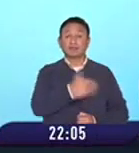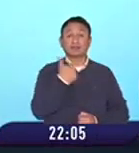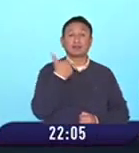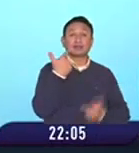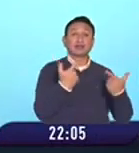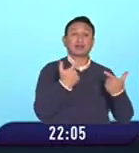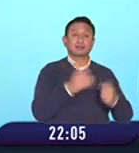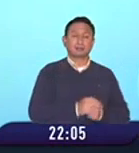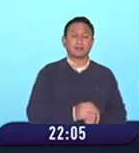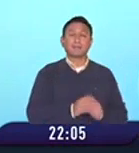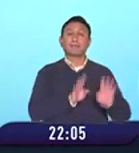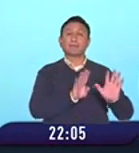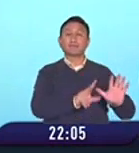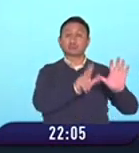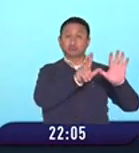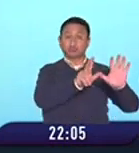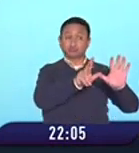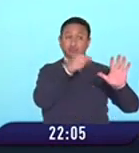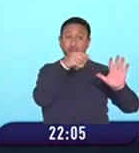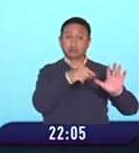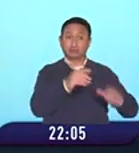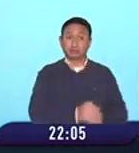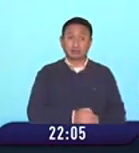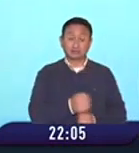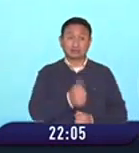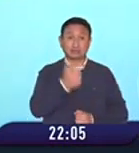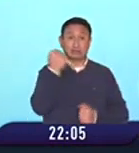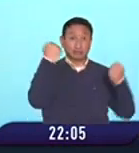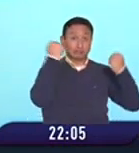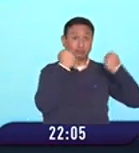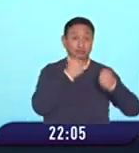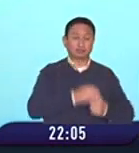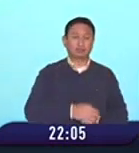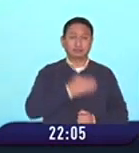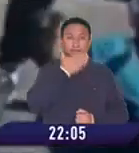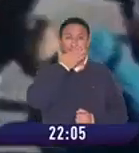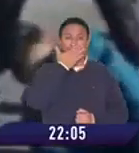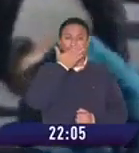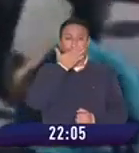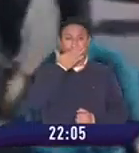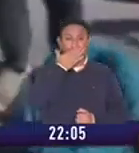fuego. Los presuntos delincuentes se salvaron de ser linchados.